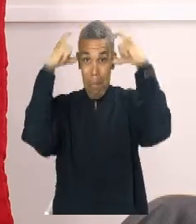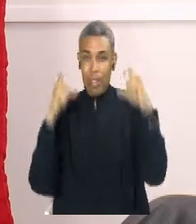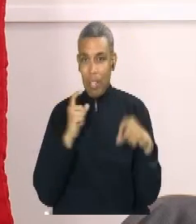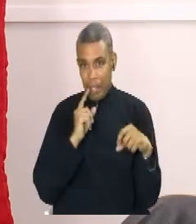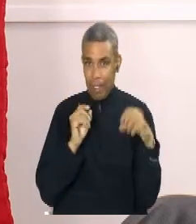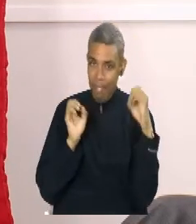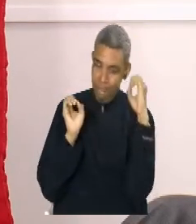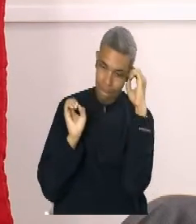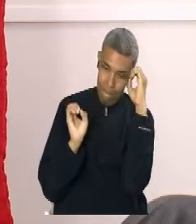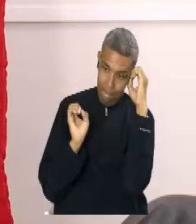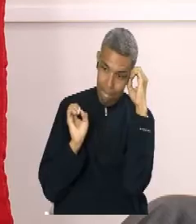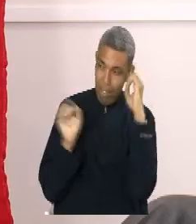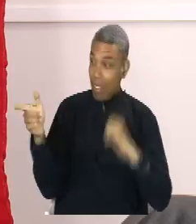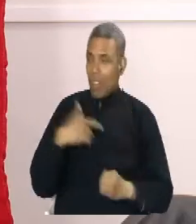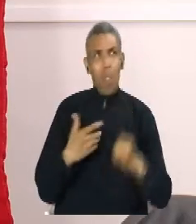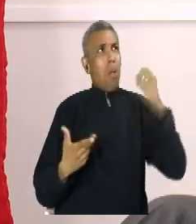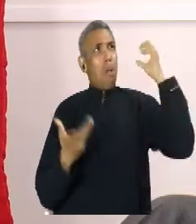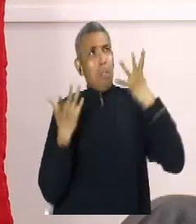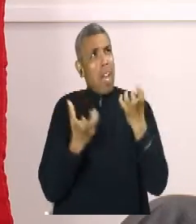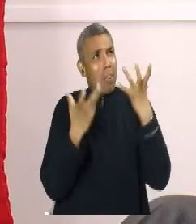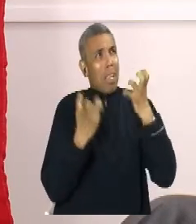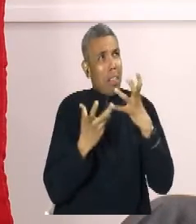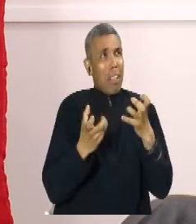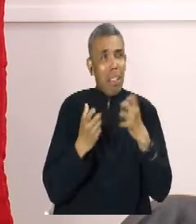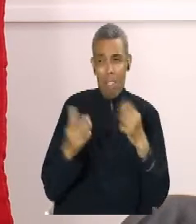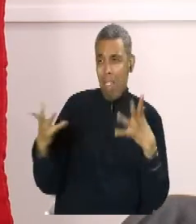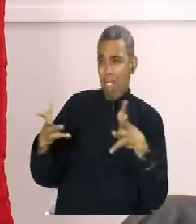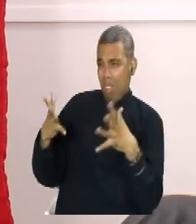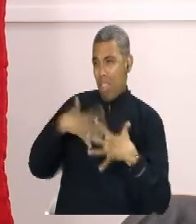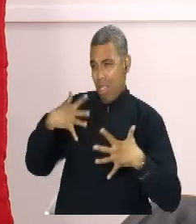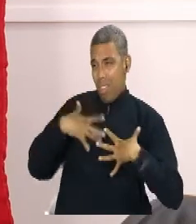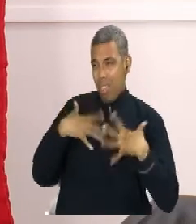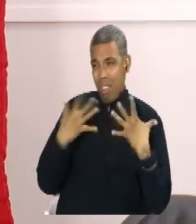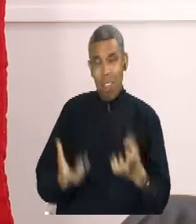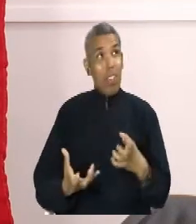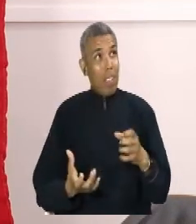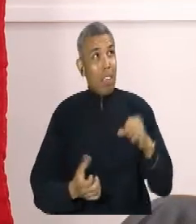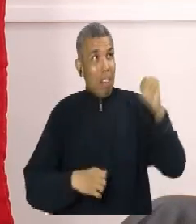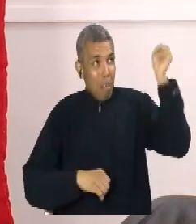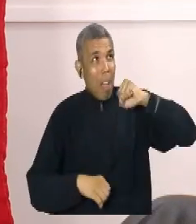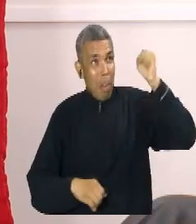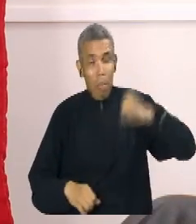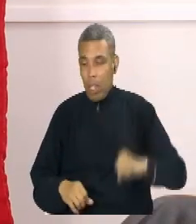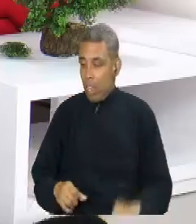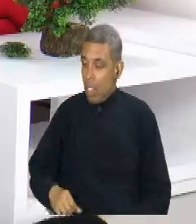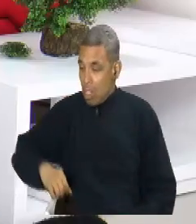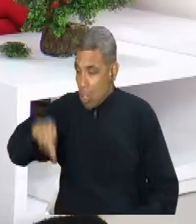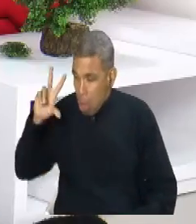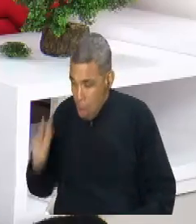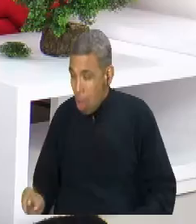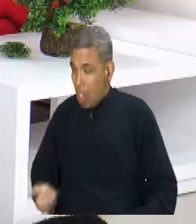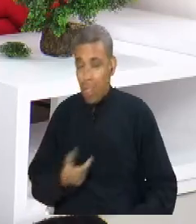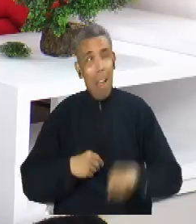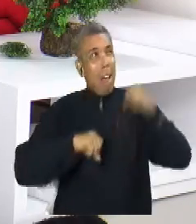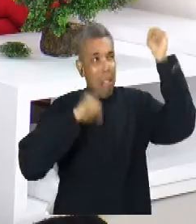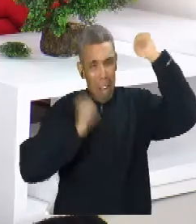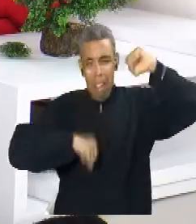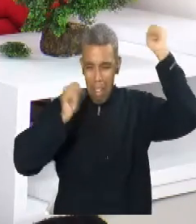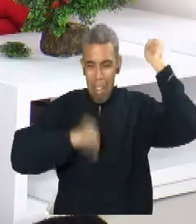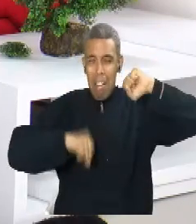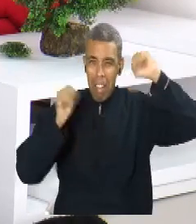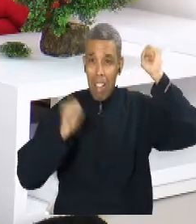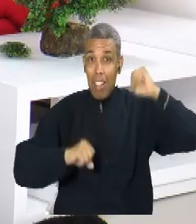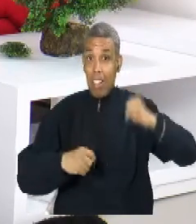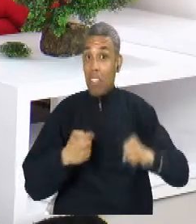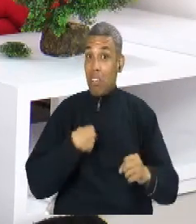levanta del piso y se va a caminar como con vergüenza entonces fue una forma de parar las pataletas en sí de hecho una de las